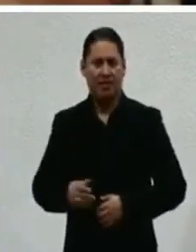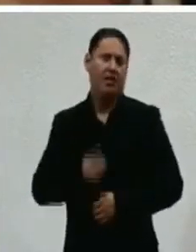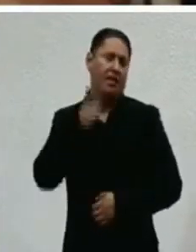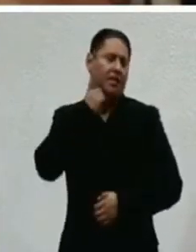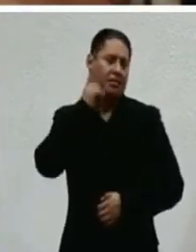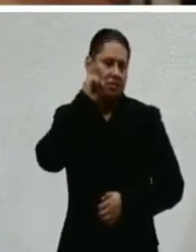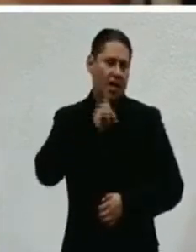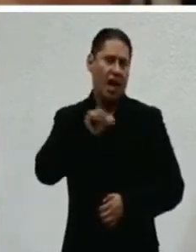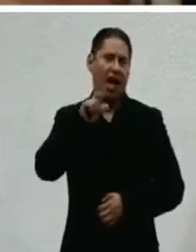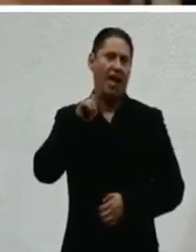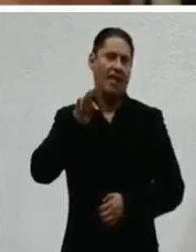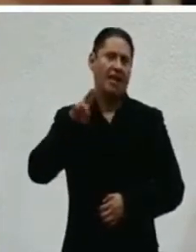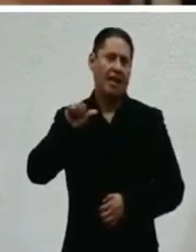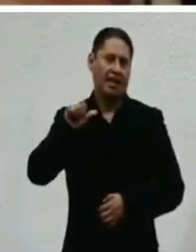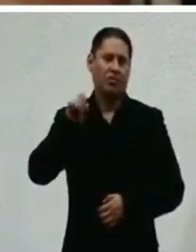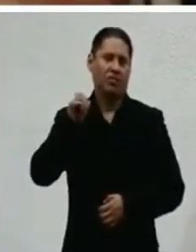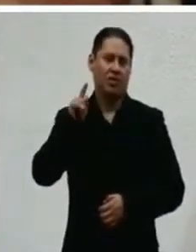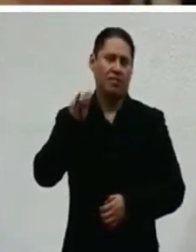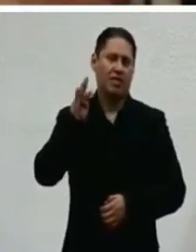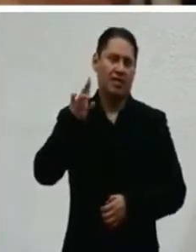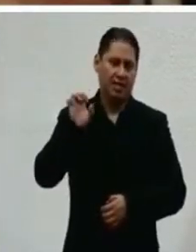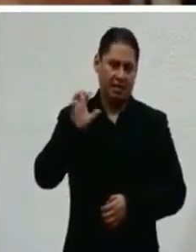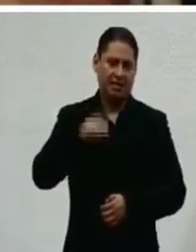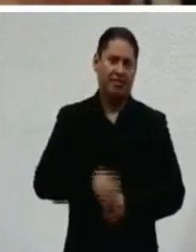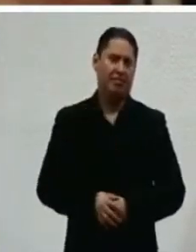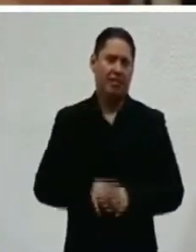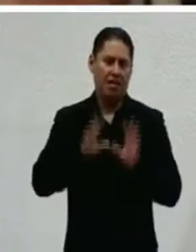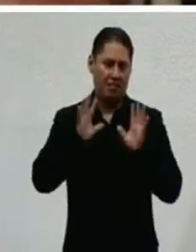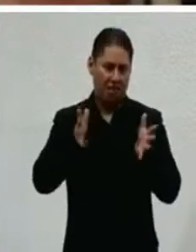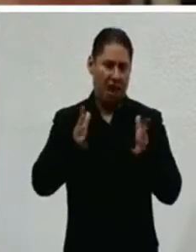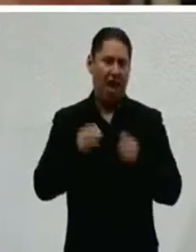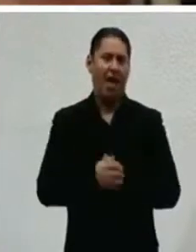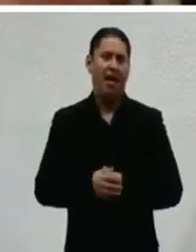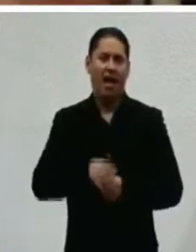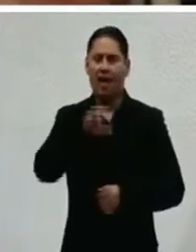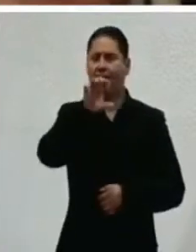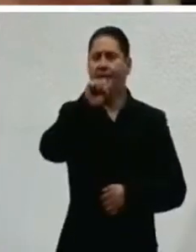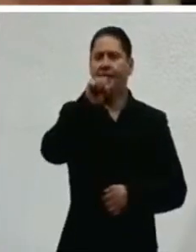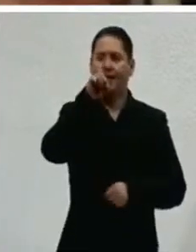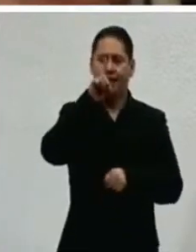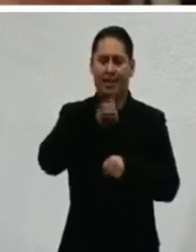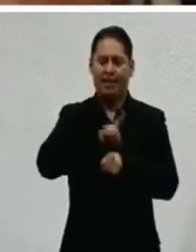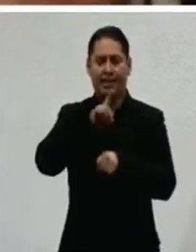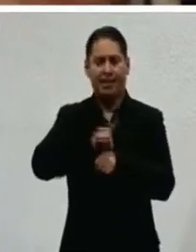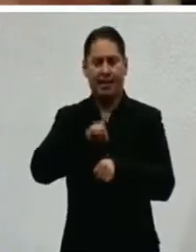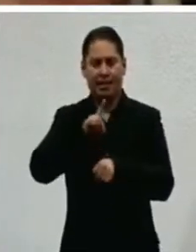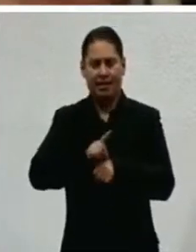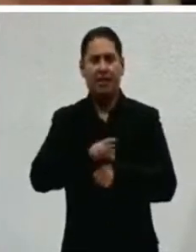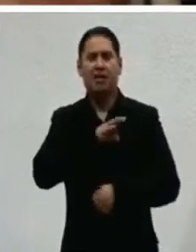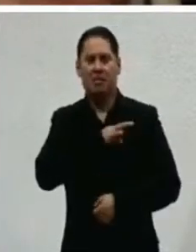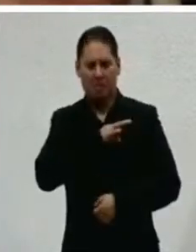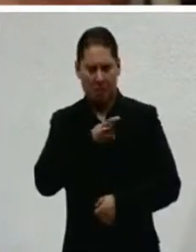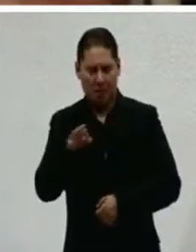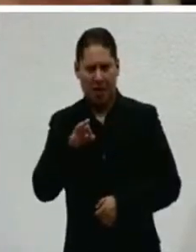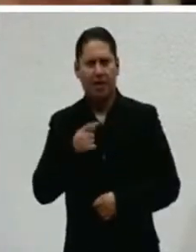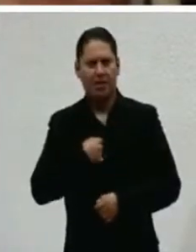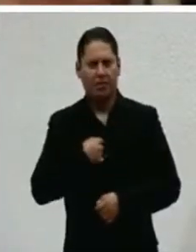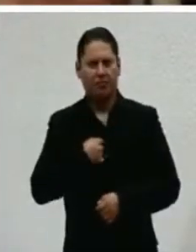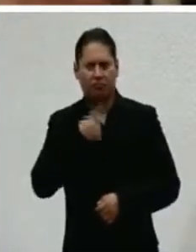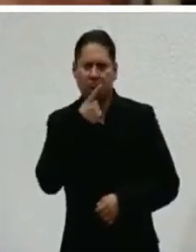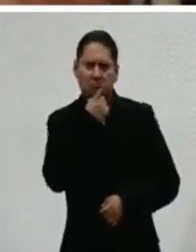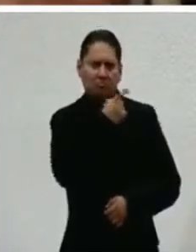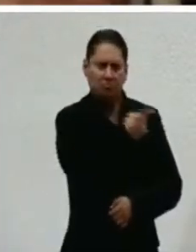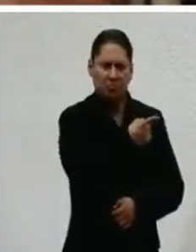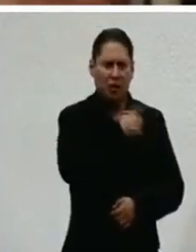legisladora Adriana Bustamante Castellanos, ya que contará con tan solo 60 días para emitir opinión del nivel de cumplimiento de